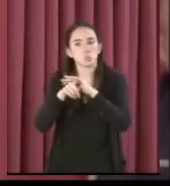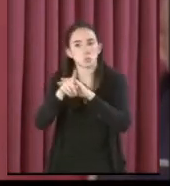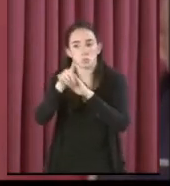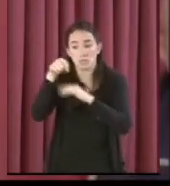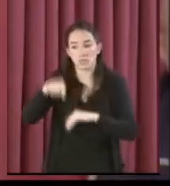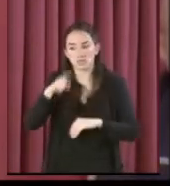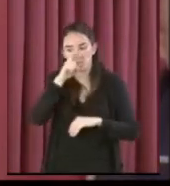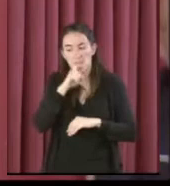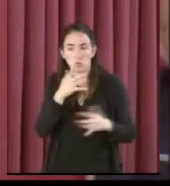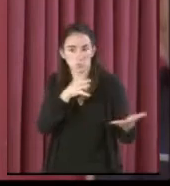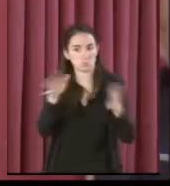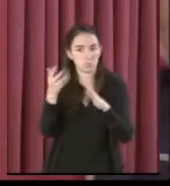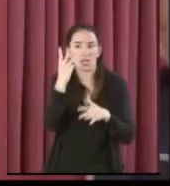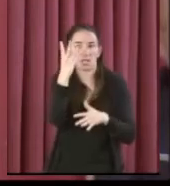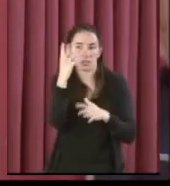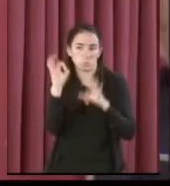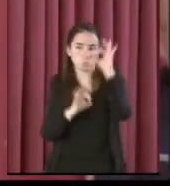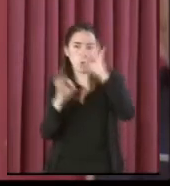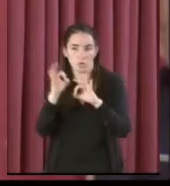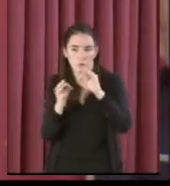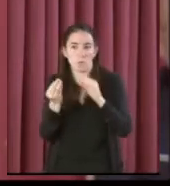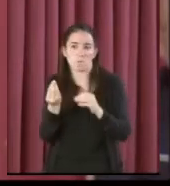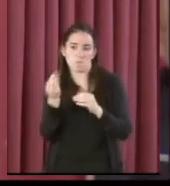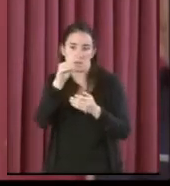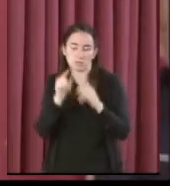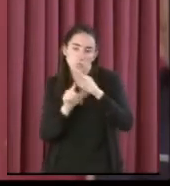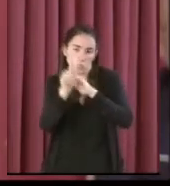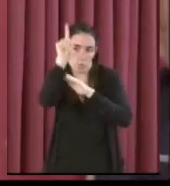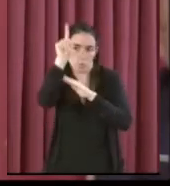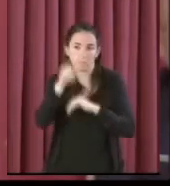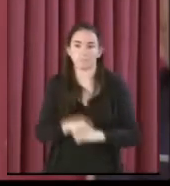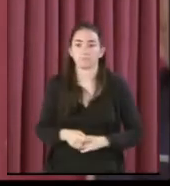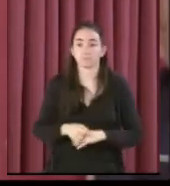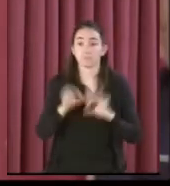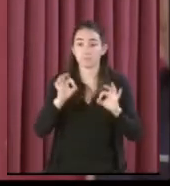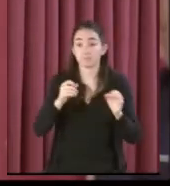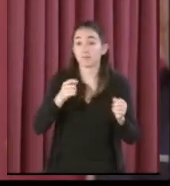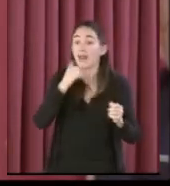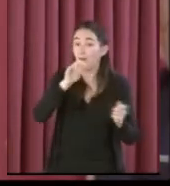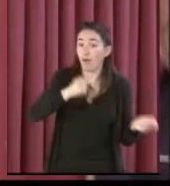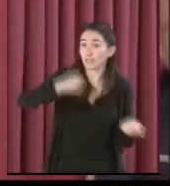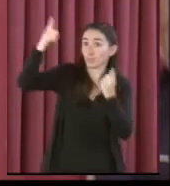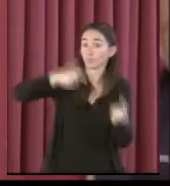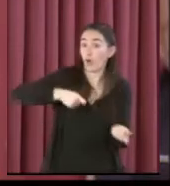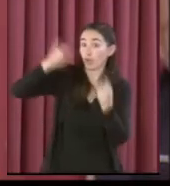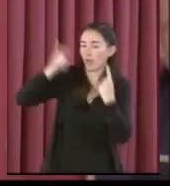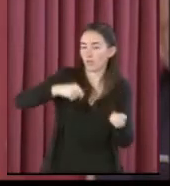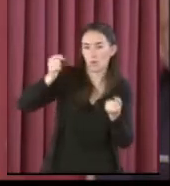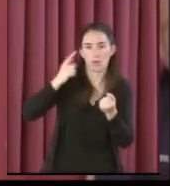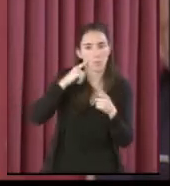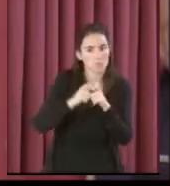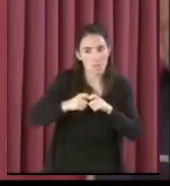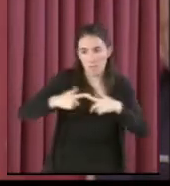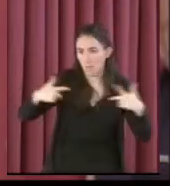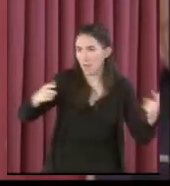encima del 3%. Las exportaciones riojanas continúan creciendo. Cerramos el ejercicio 2015 con un nuevo